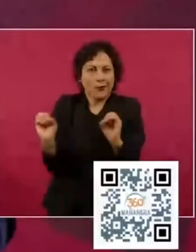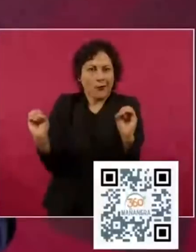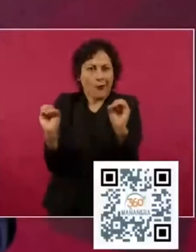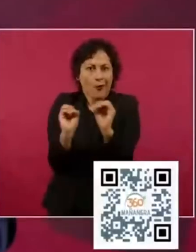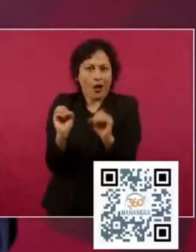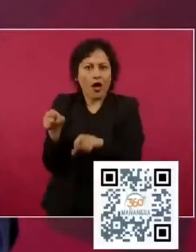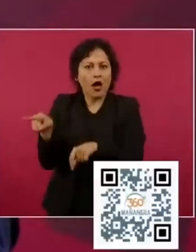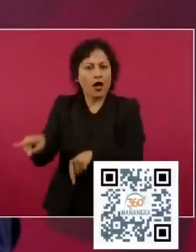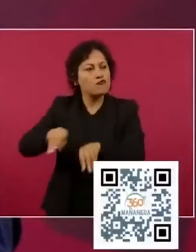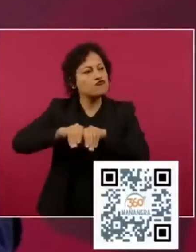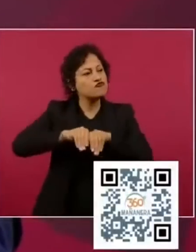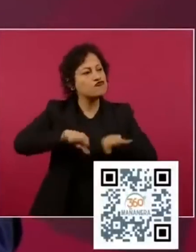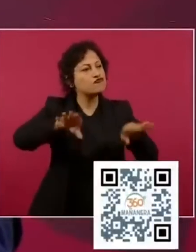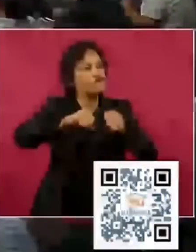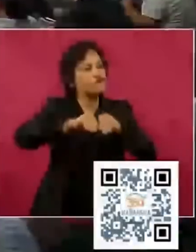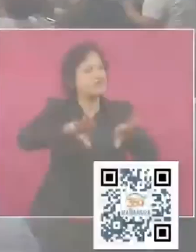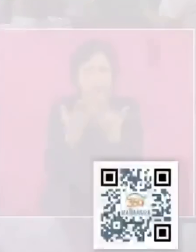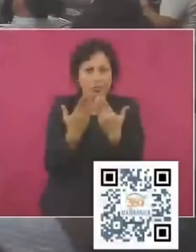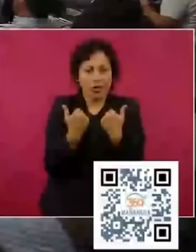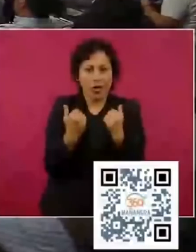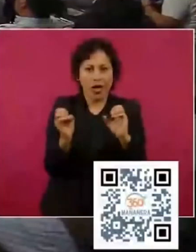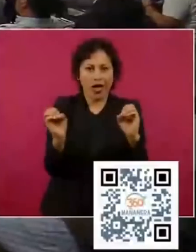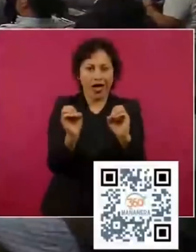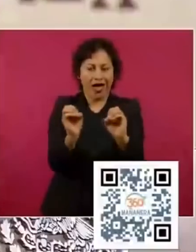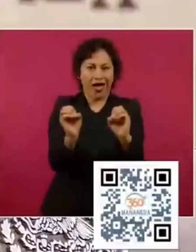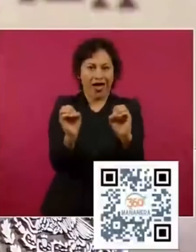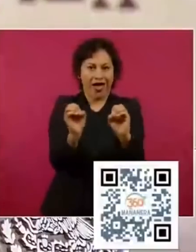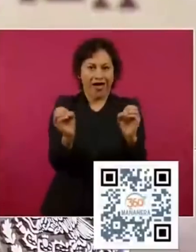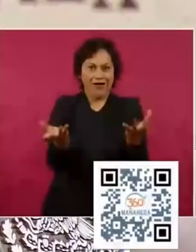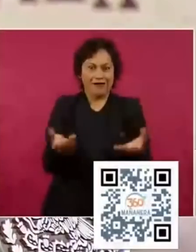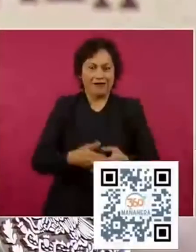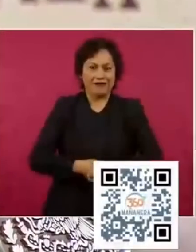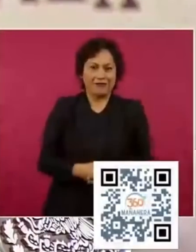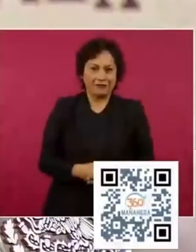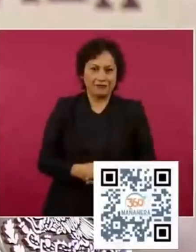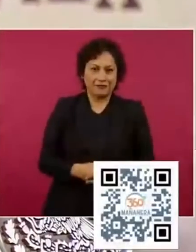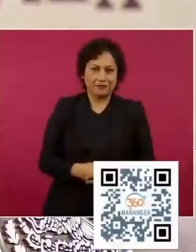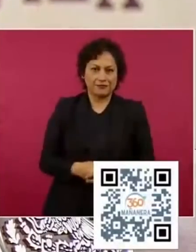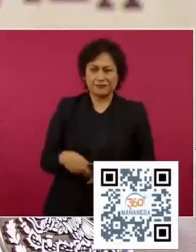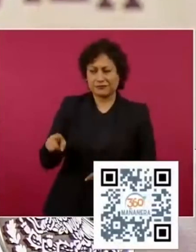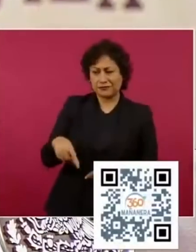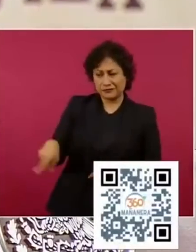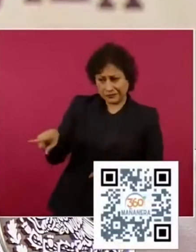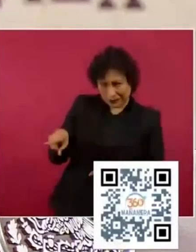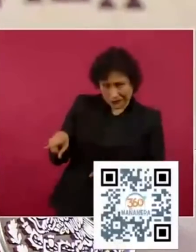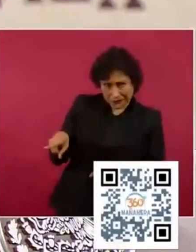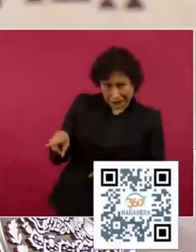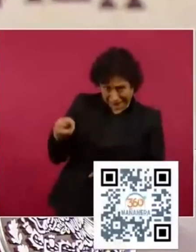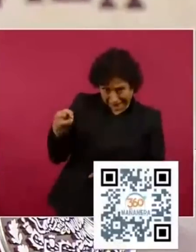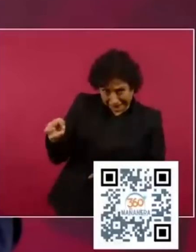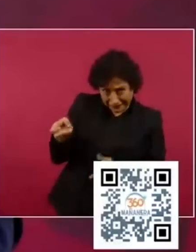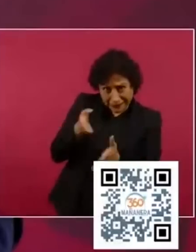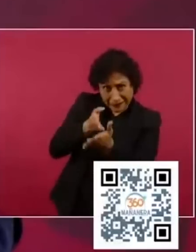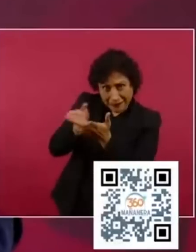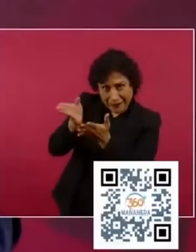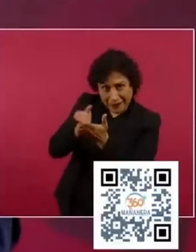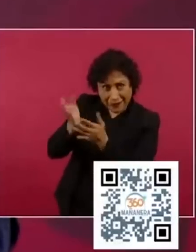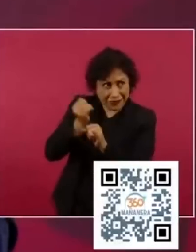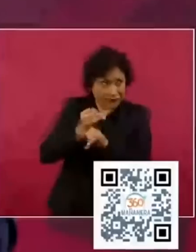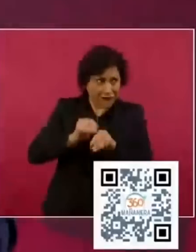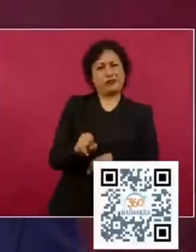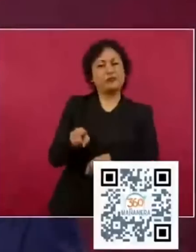garantiza el derecho a disentir nada no Son medios de información Son medios de